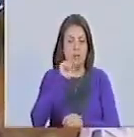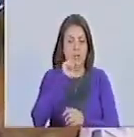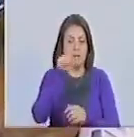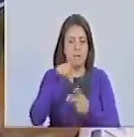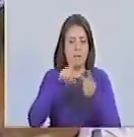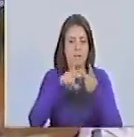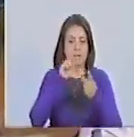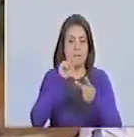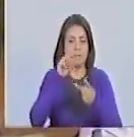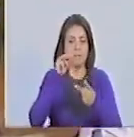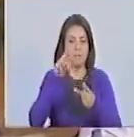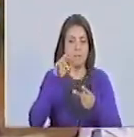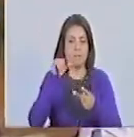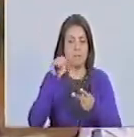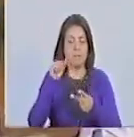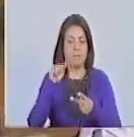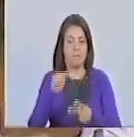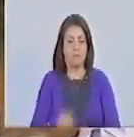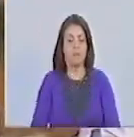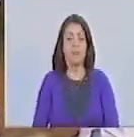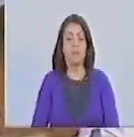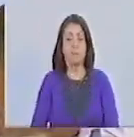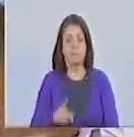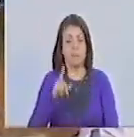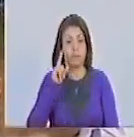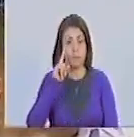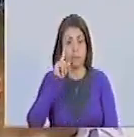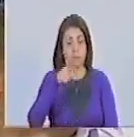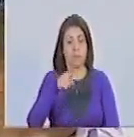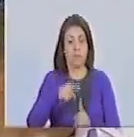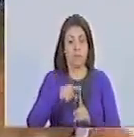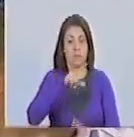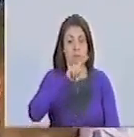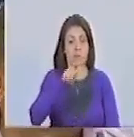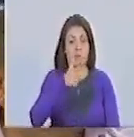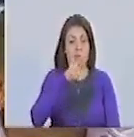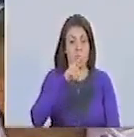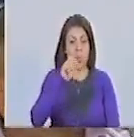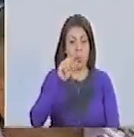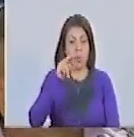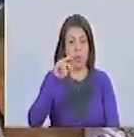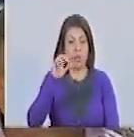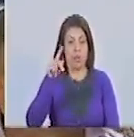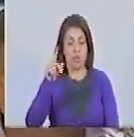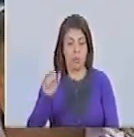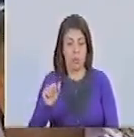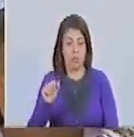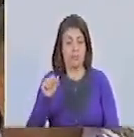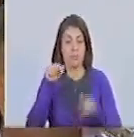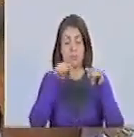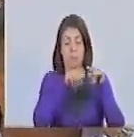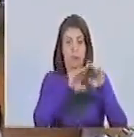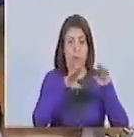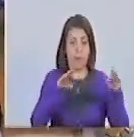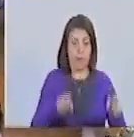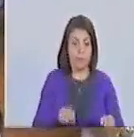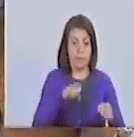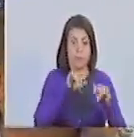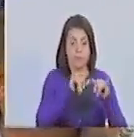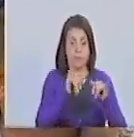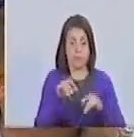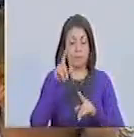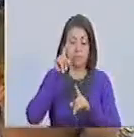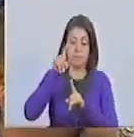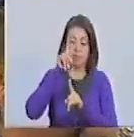Silva. La Mesa de Guanipa es cuna y crianza